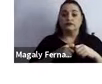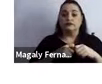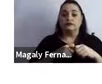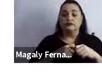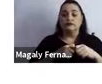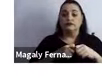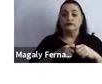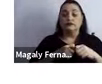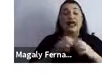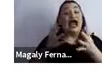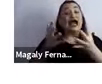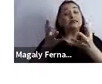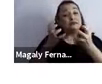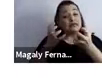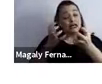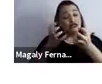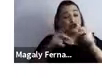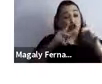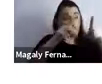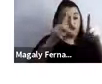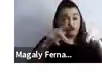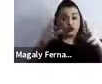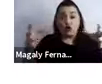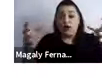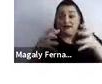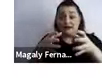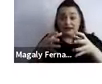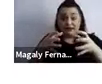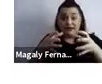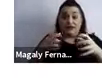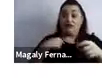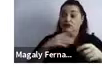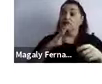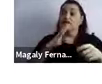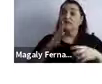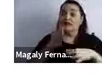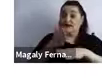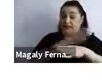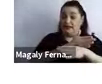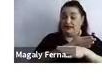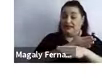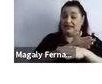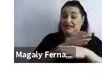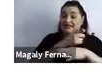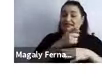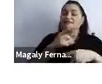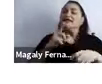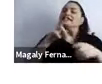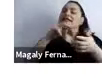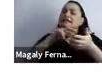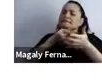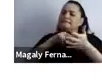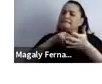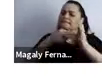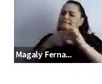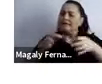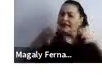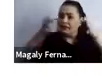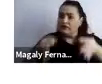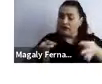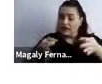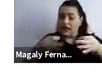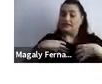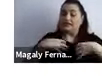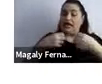la aspiración colectiva a la que antes yo me refería está bien definida en cuanto a la salud en